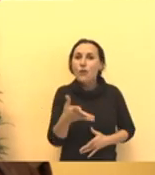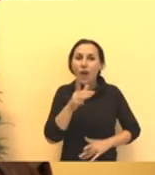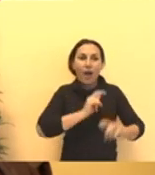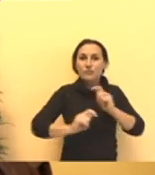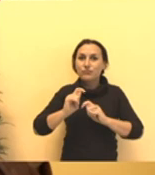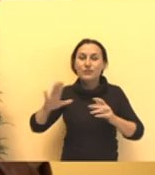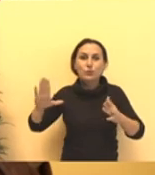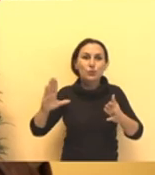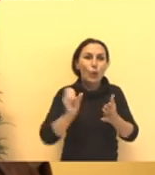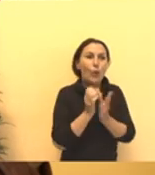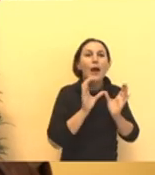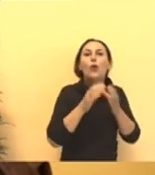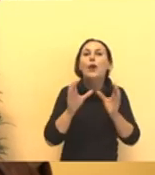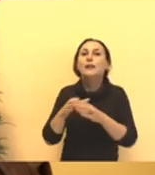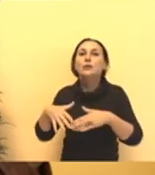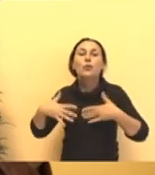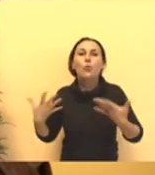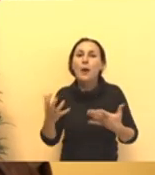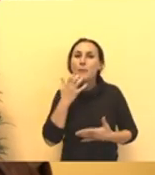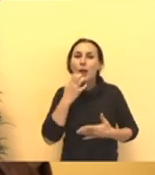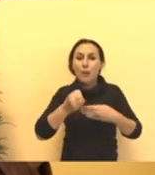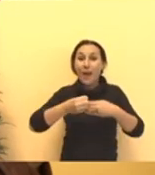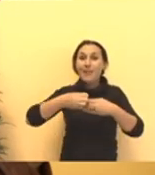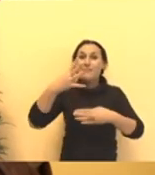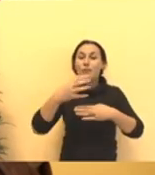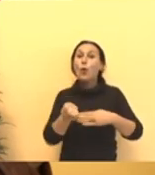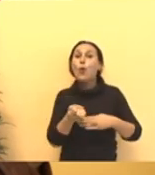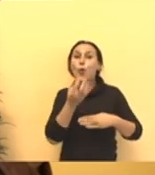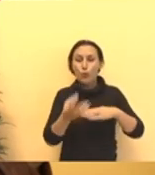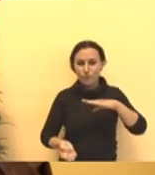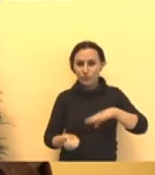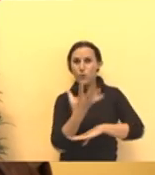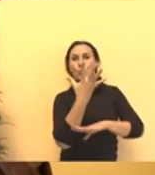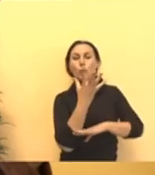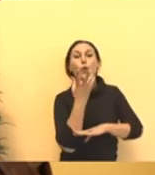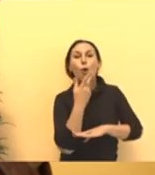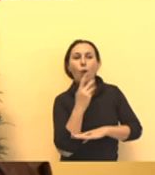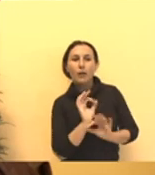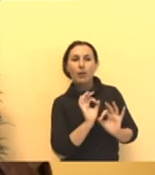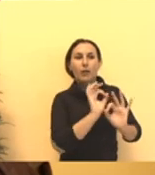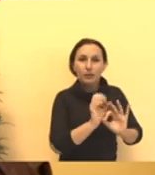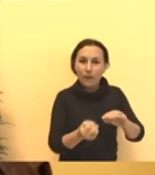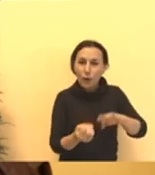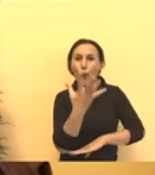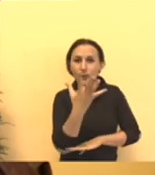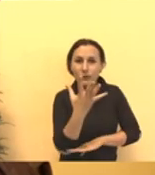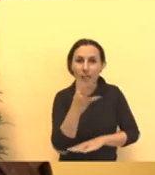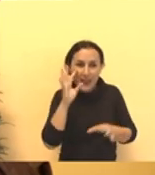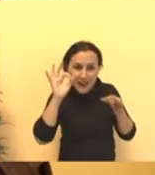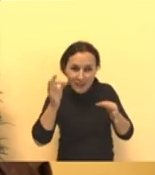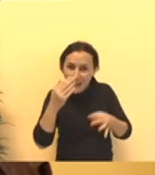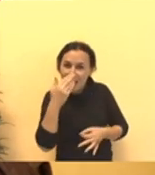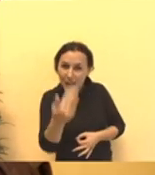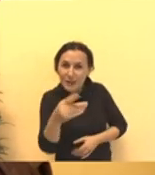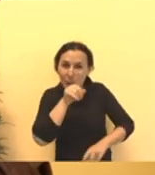alumbrar edificios emblemáticos de un determinado color. ¿De verdad que la problemática se soluciona haciendo eso?